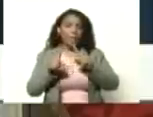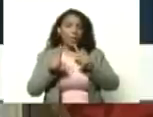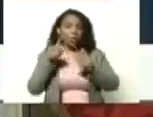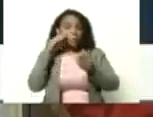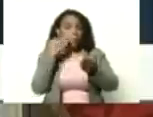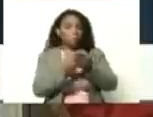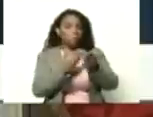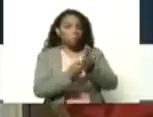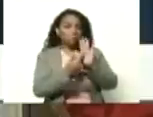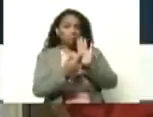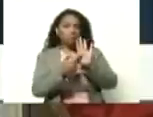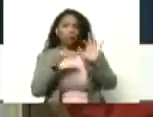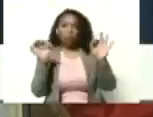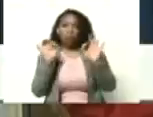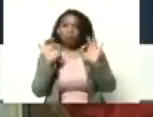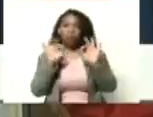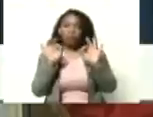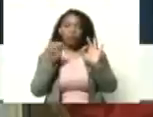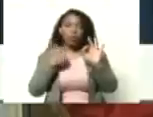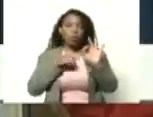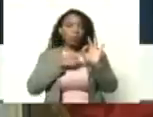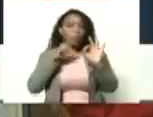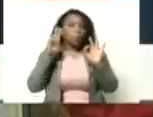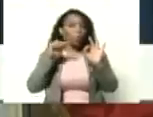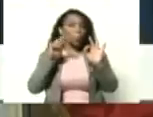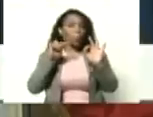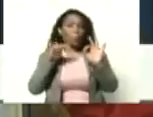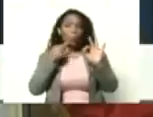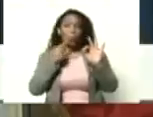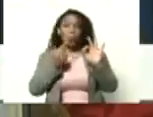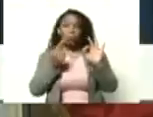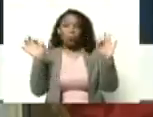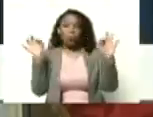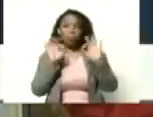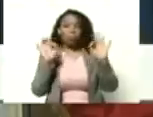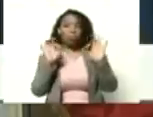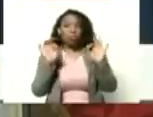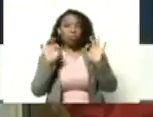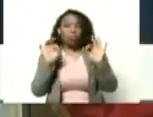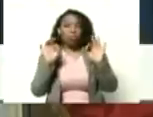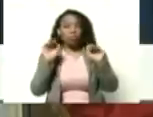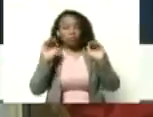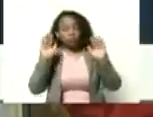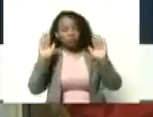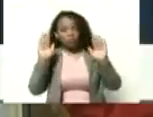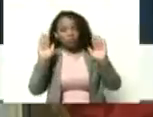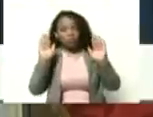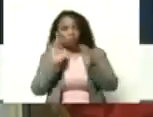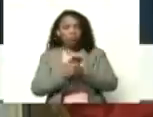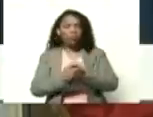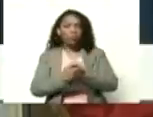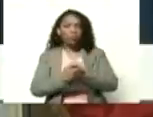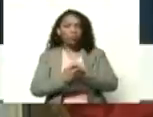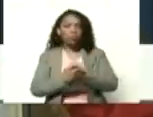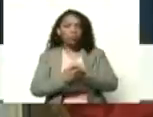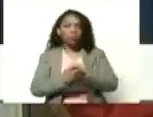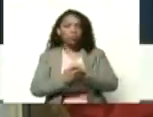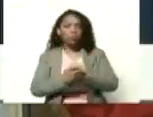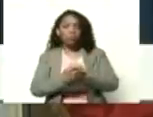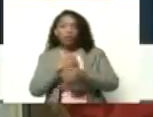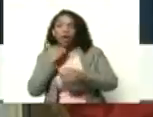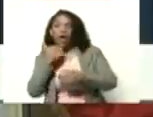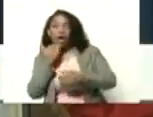prueba nosotros nunca dijimos por supuesto que tal o cual